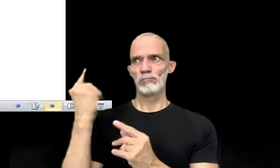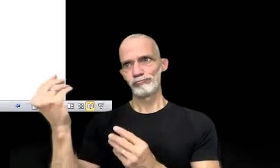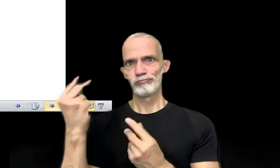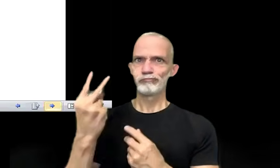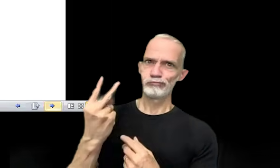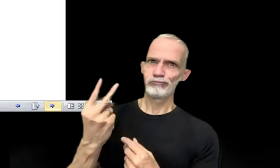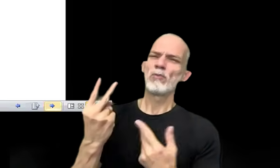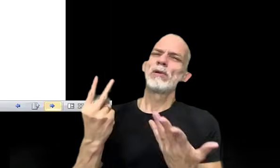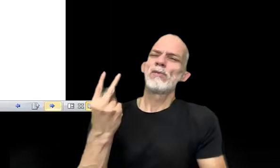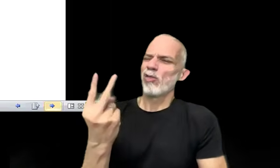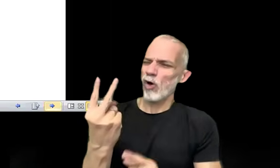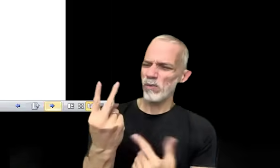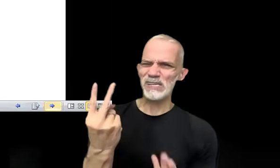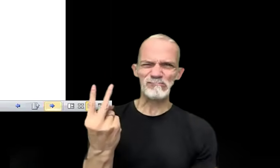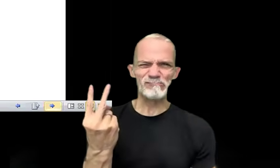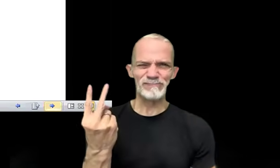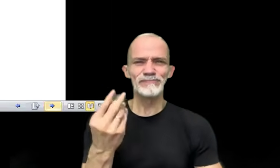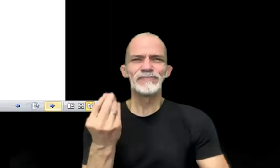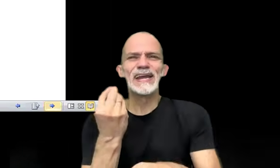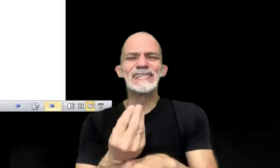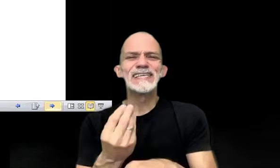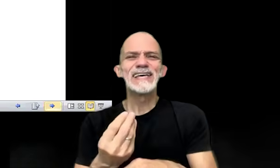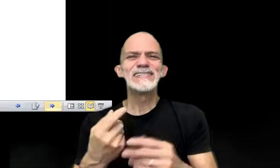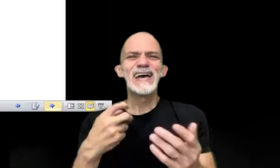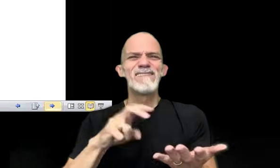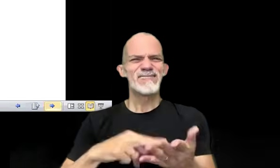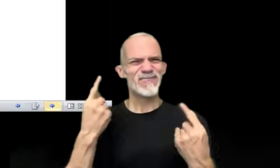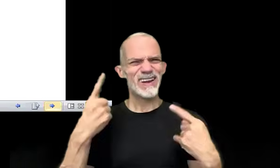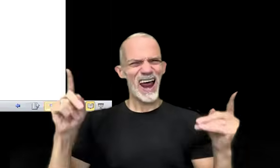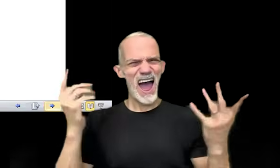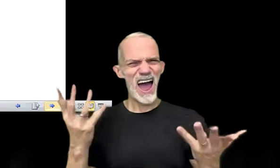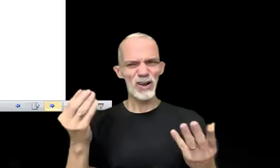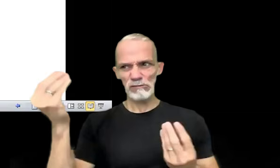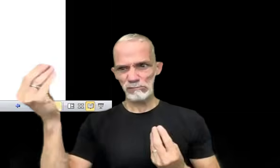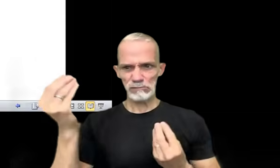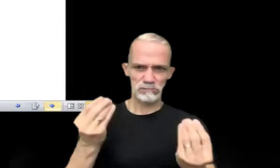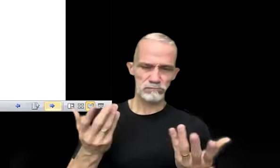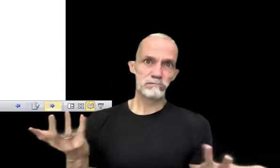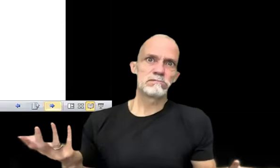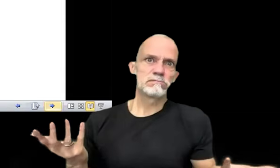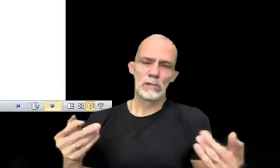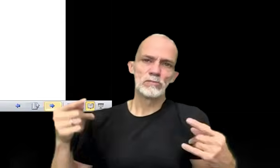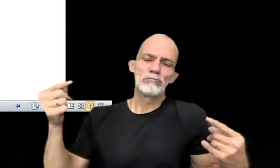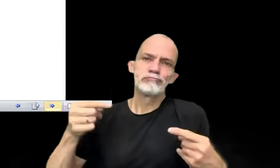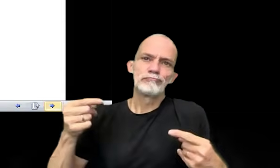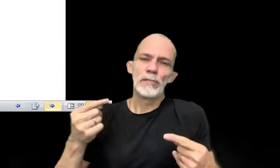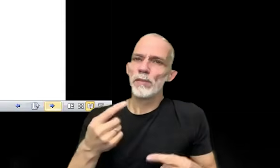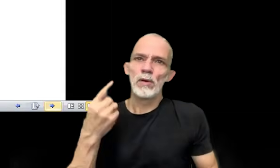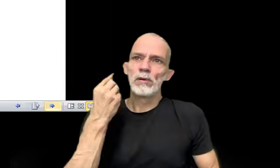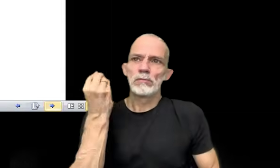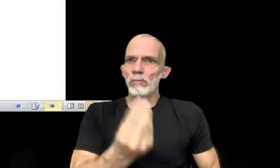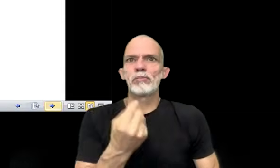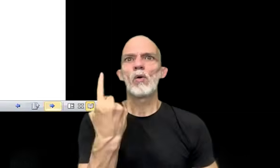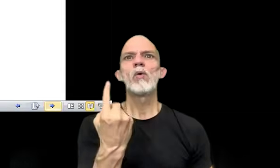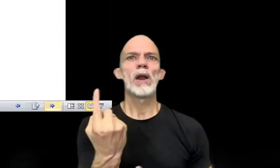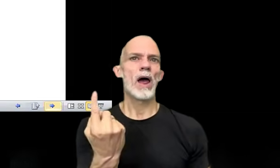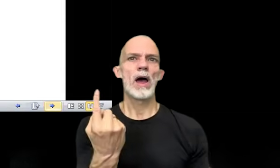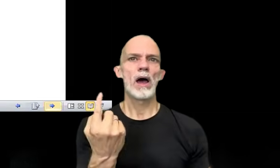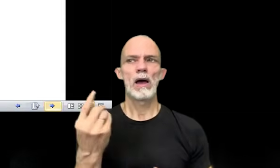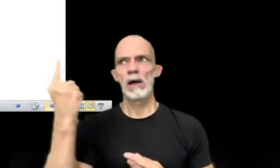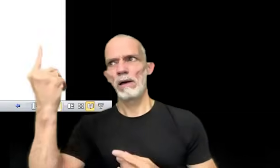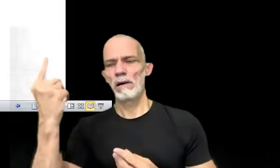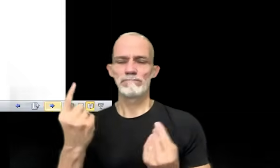realidad, yo siempre digo, doble residencia fiscal es algo como extraño, porque puede haber controversia, pero la residencia fiscal es